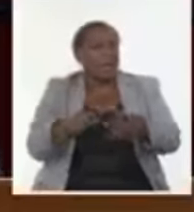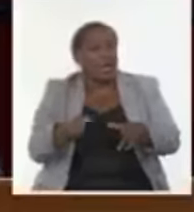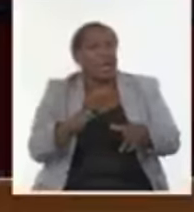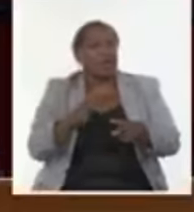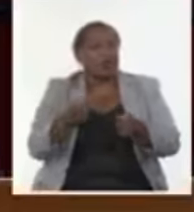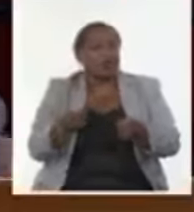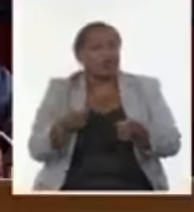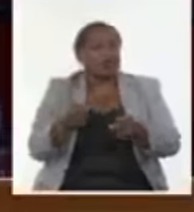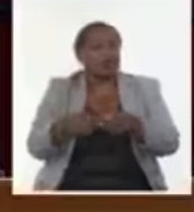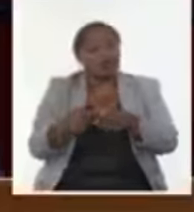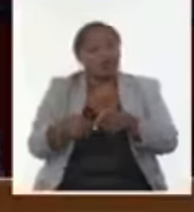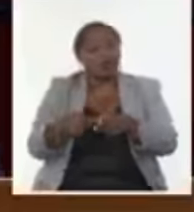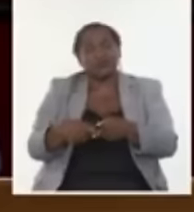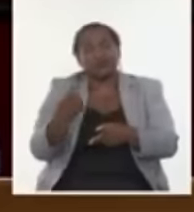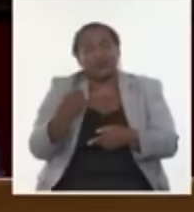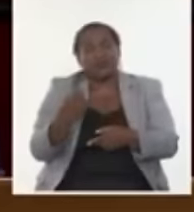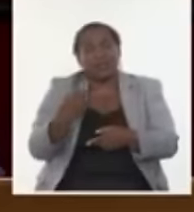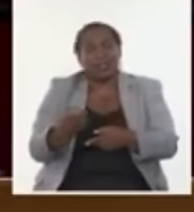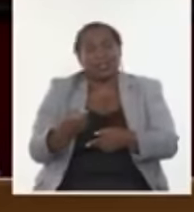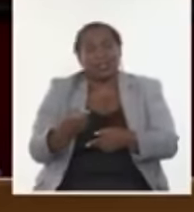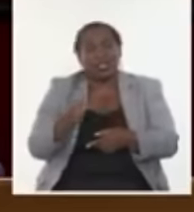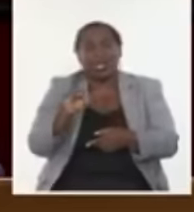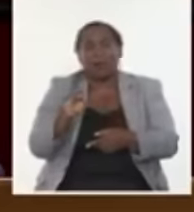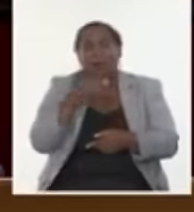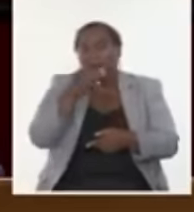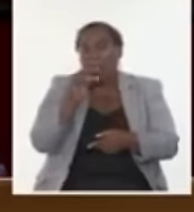faltado unos recursos, pero hemos dicho, esto no puede cesar.